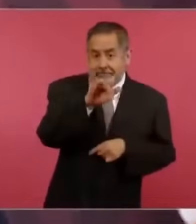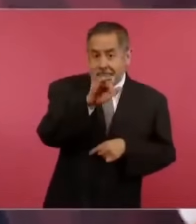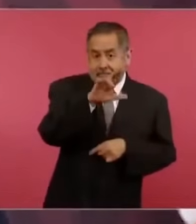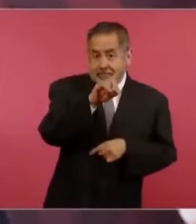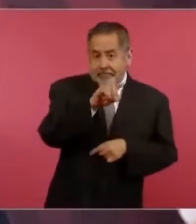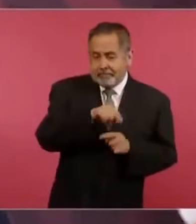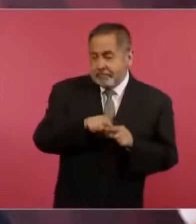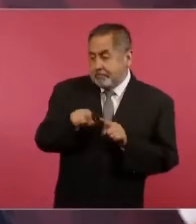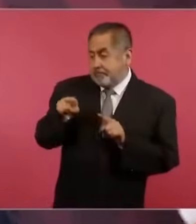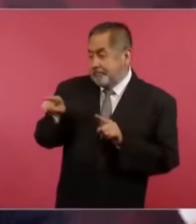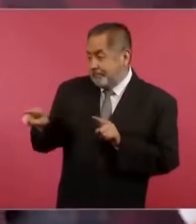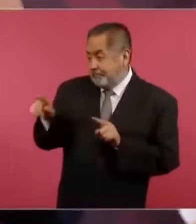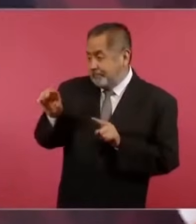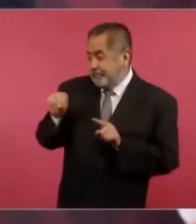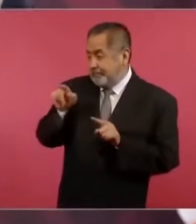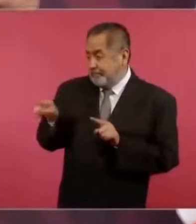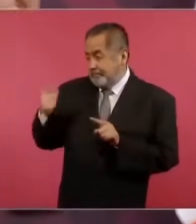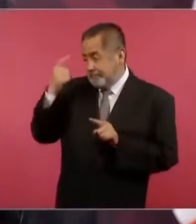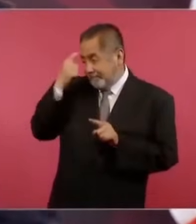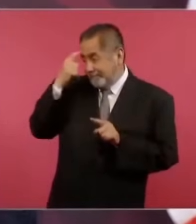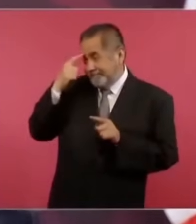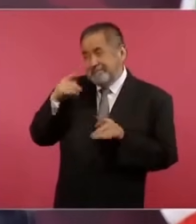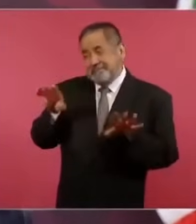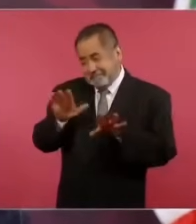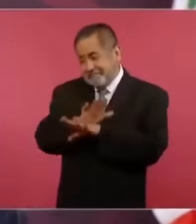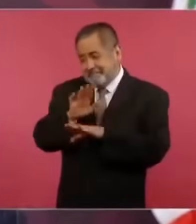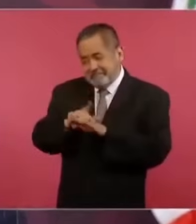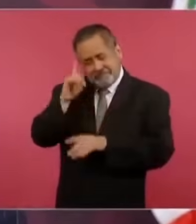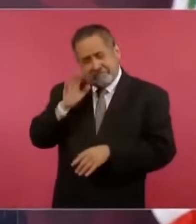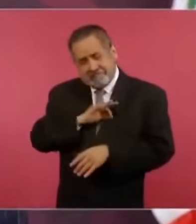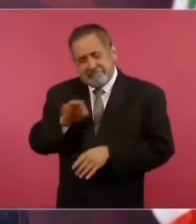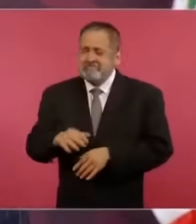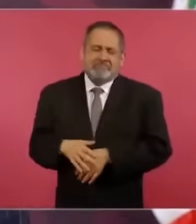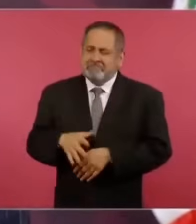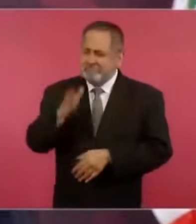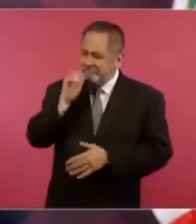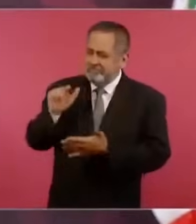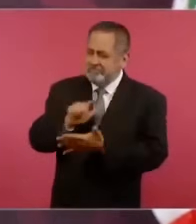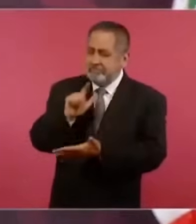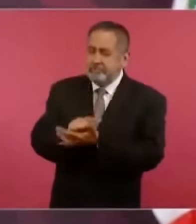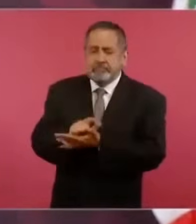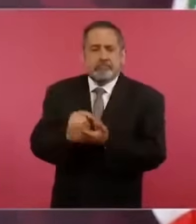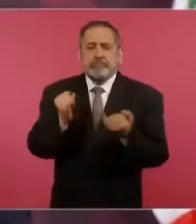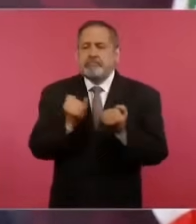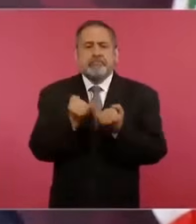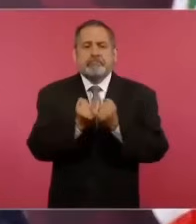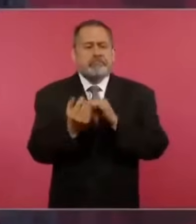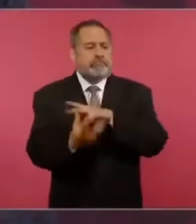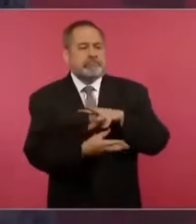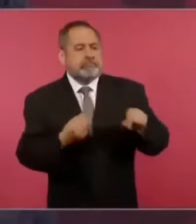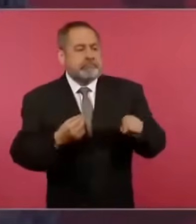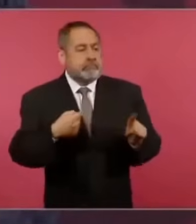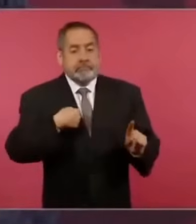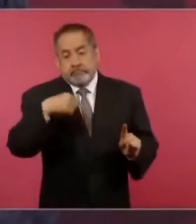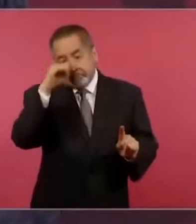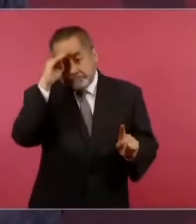mi manera de pensar. Pues yo siento también lo mismo. Ya veo que pues,